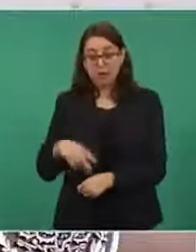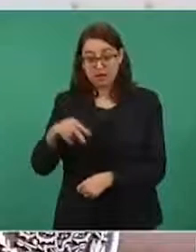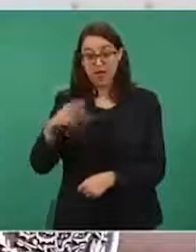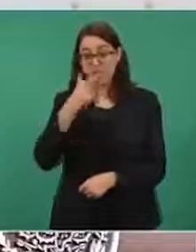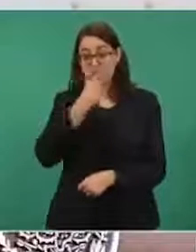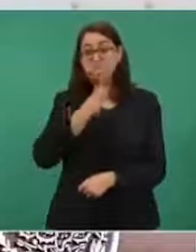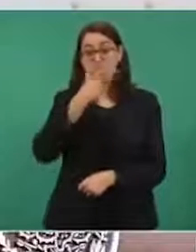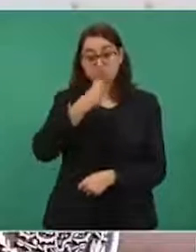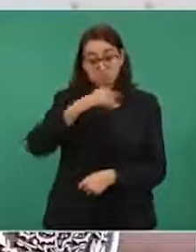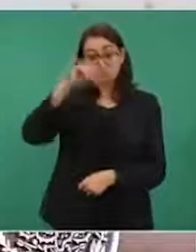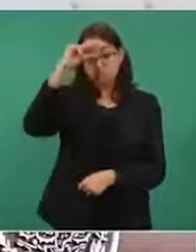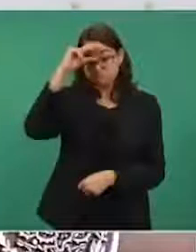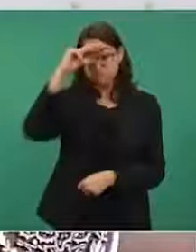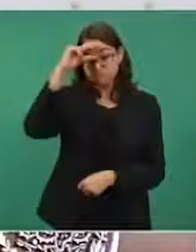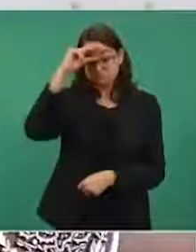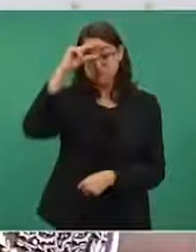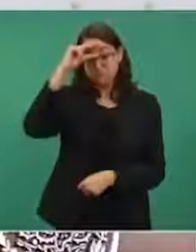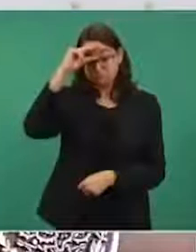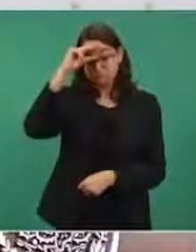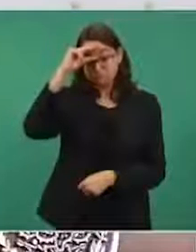inteligente,